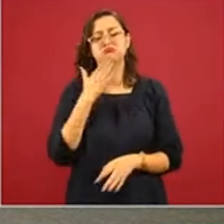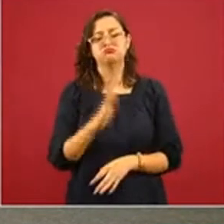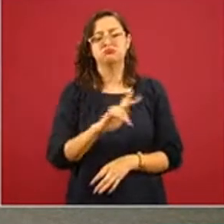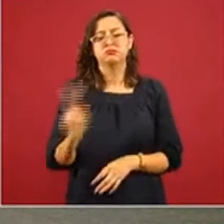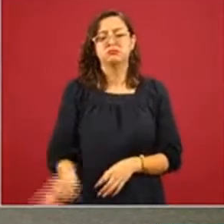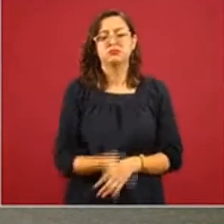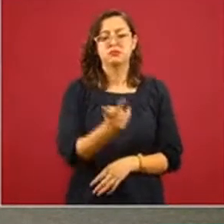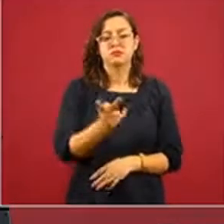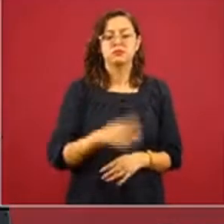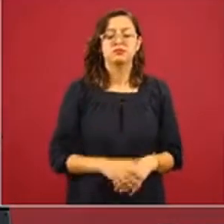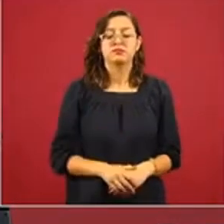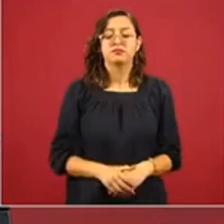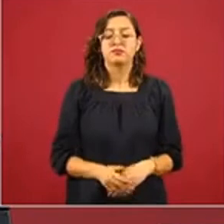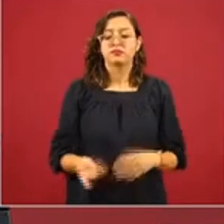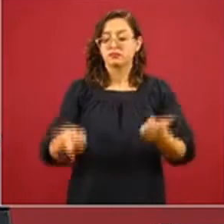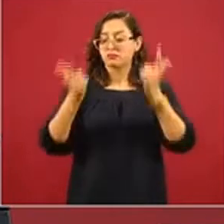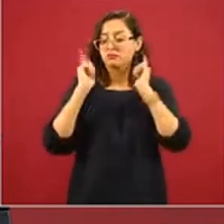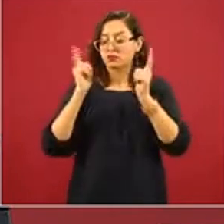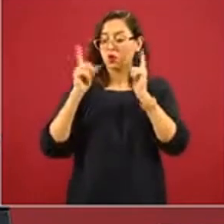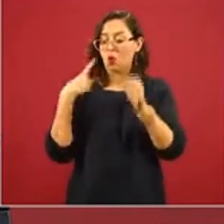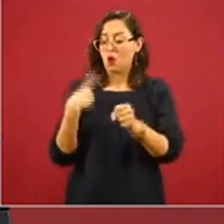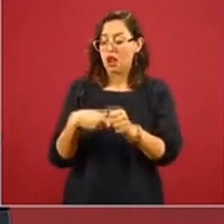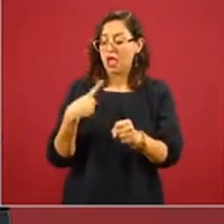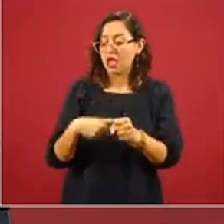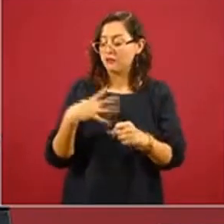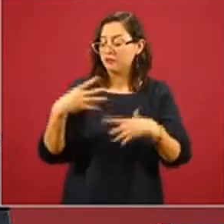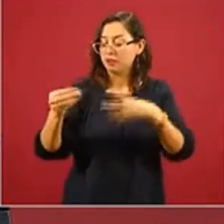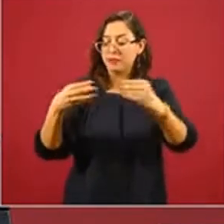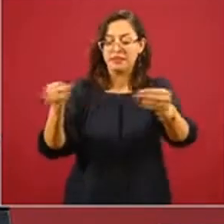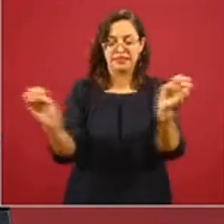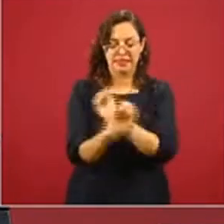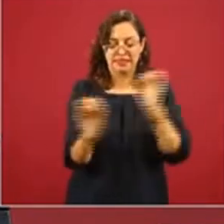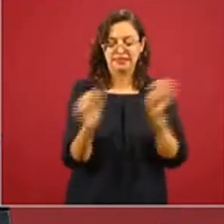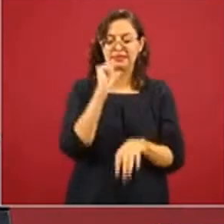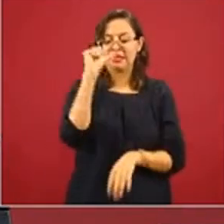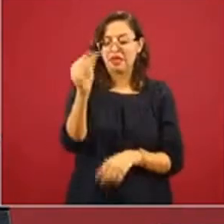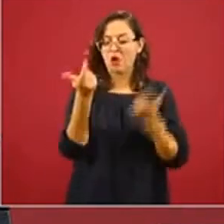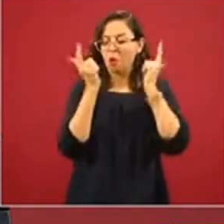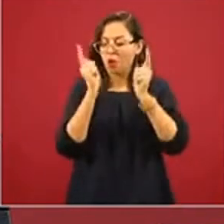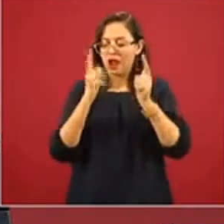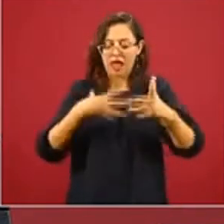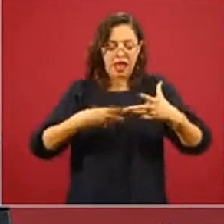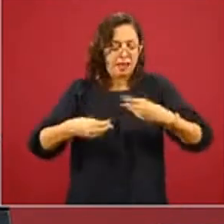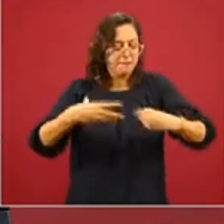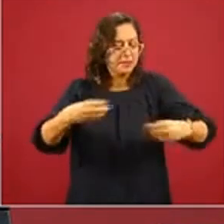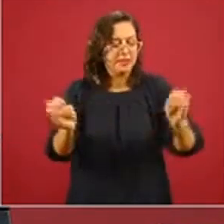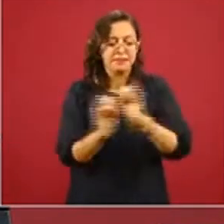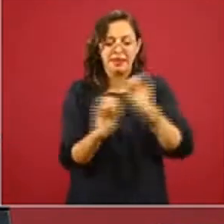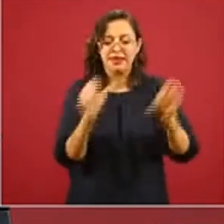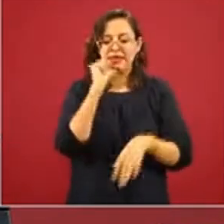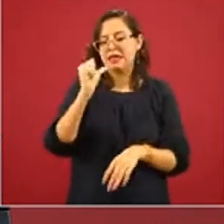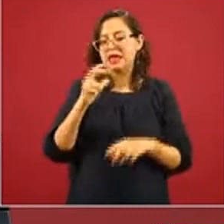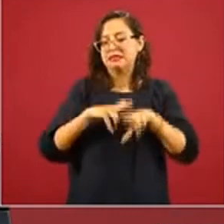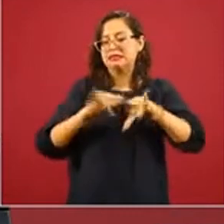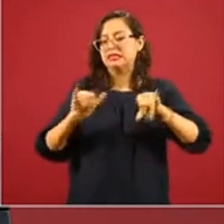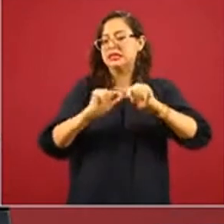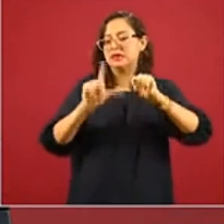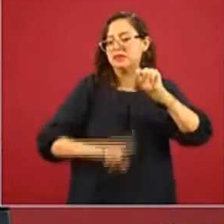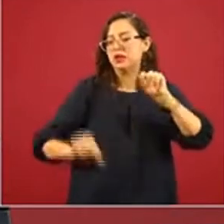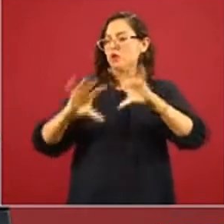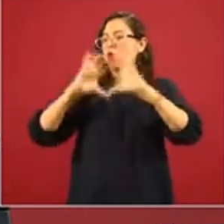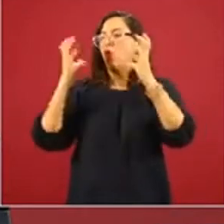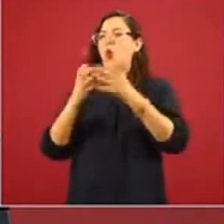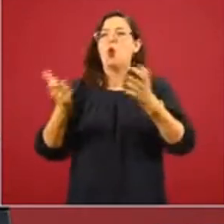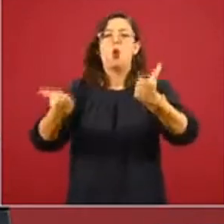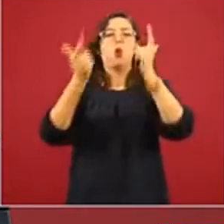Desde luego no quisiéramos tener ningún caso, desde luego quisiéramos no tener una epidemia, ni en México ni en el mundo. Desde